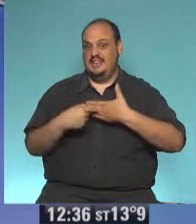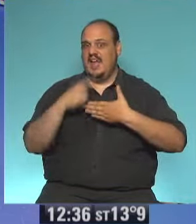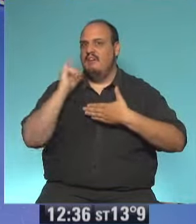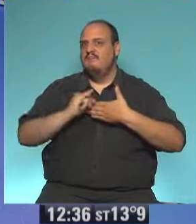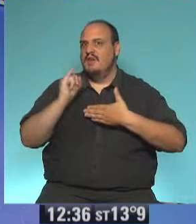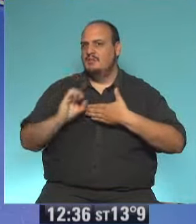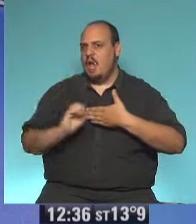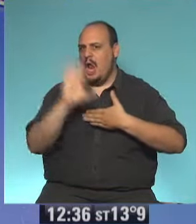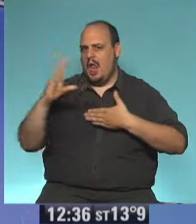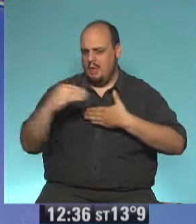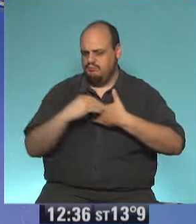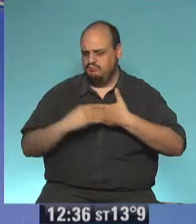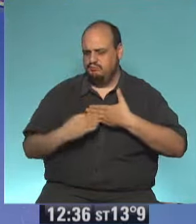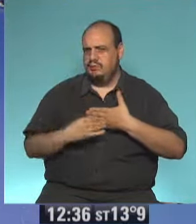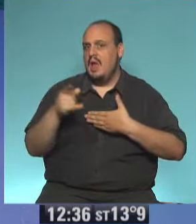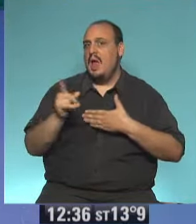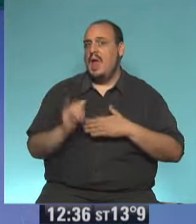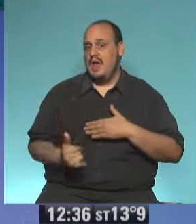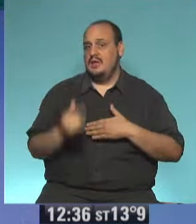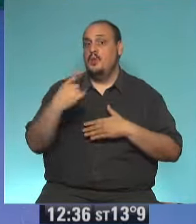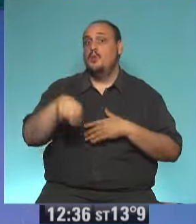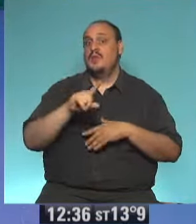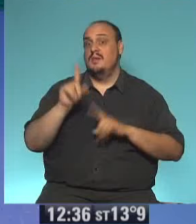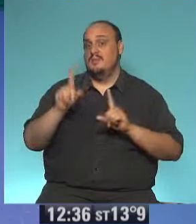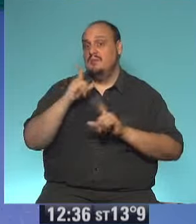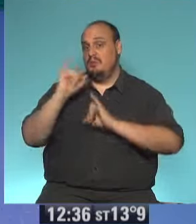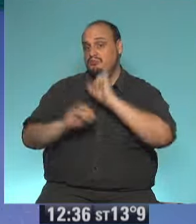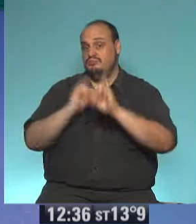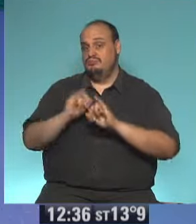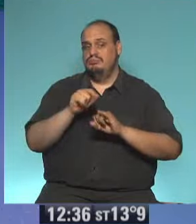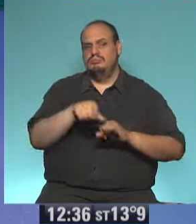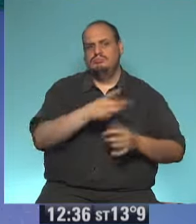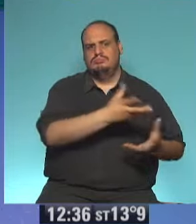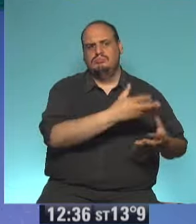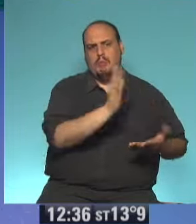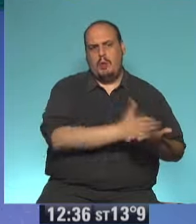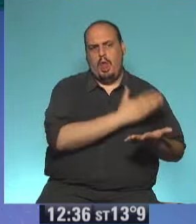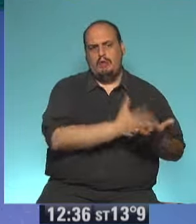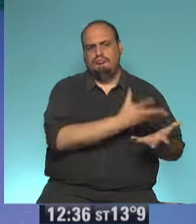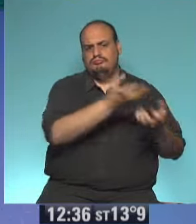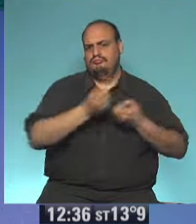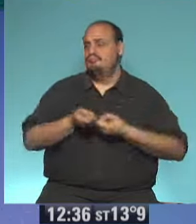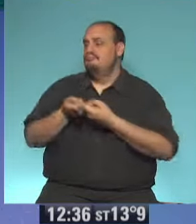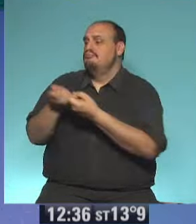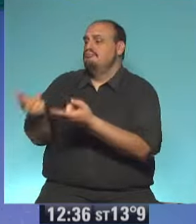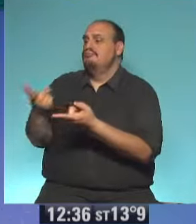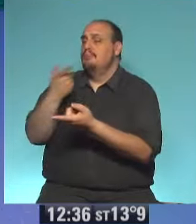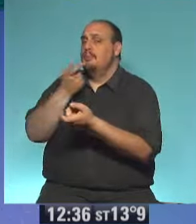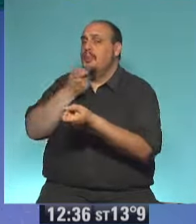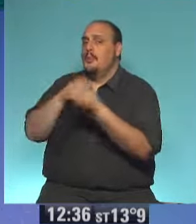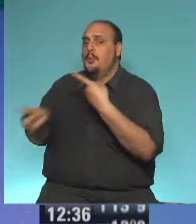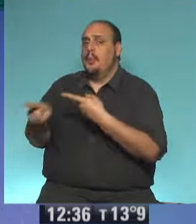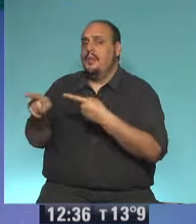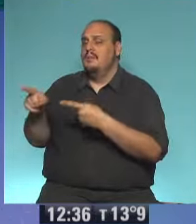nosotros estamos consumiendo. ¿Ustedes harían eso con el trabajo de lo que reciben al comercializarlo? ¿Lo que le cuentan a la gente es exactamente qué es lo que